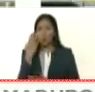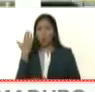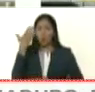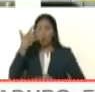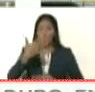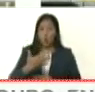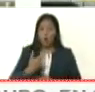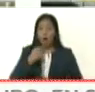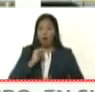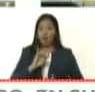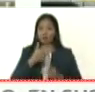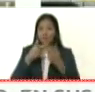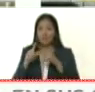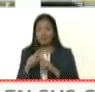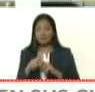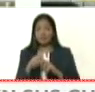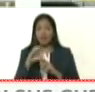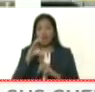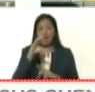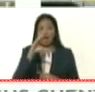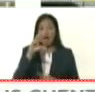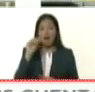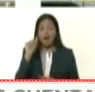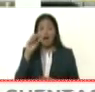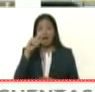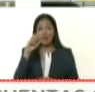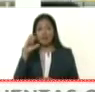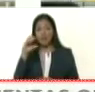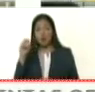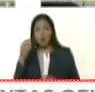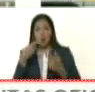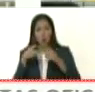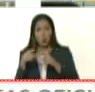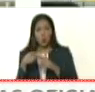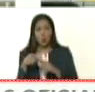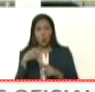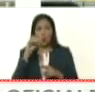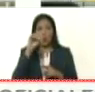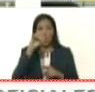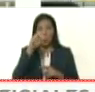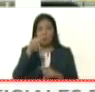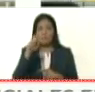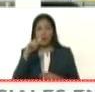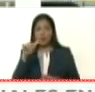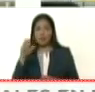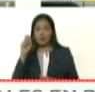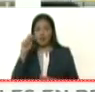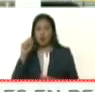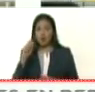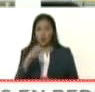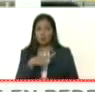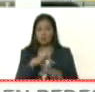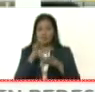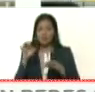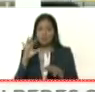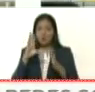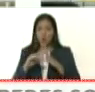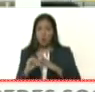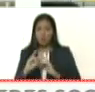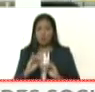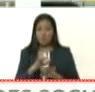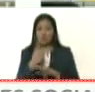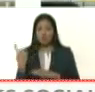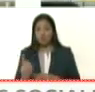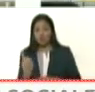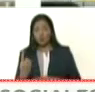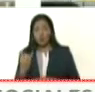que la diferencia entre los adecos y los copellanos es que los adecos robaban y dejaban robar, en cambio los copellanos robaban solos. Algo así